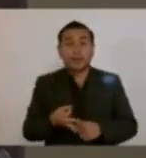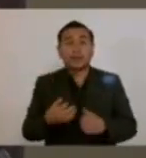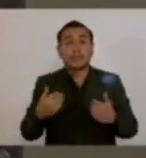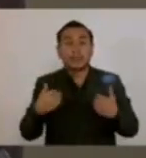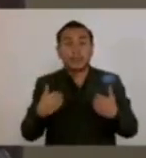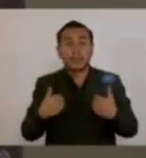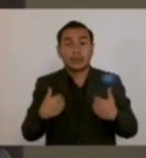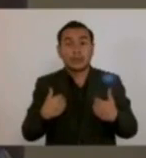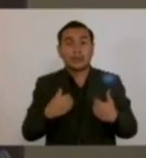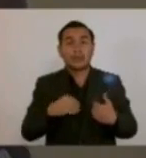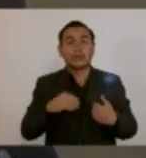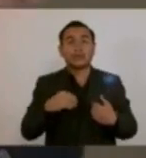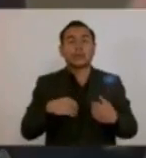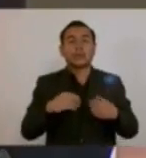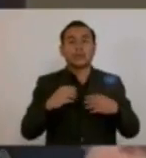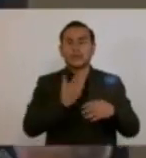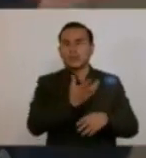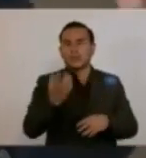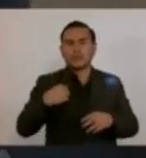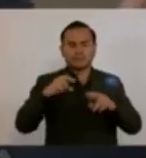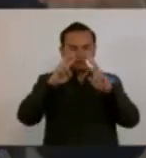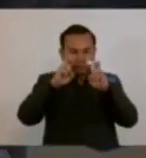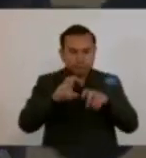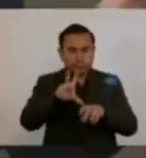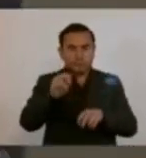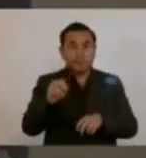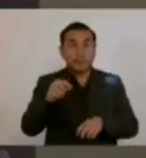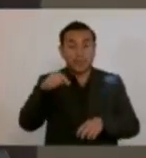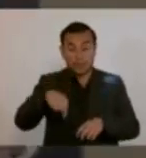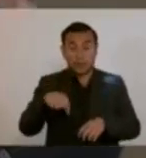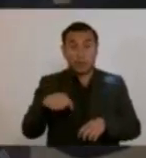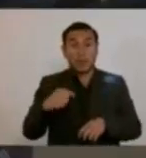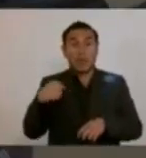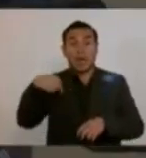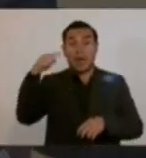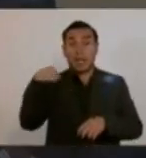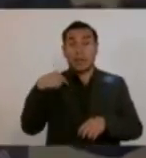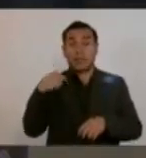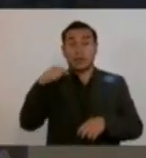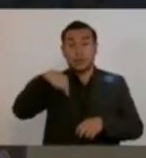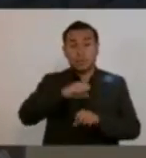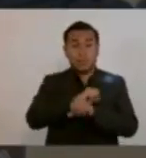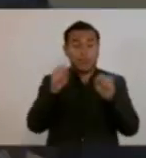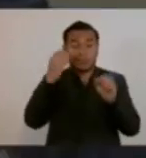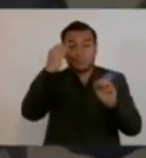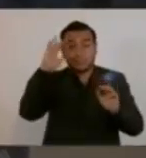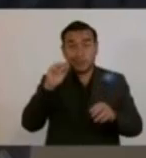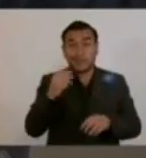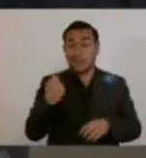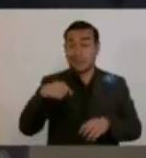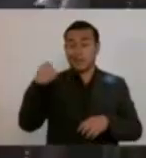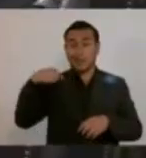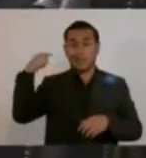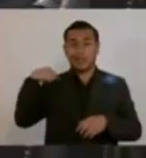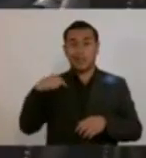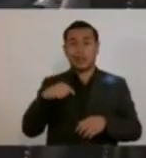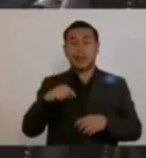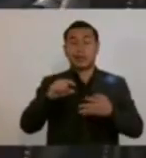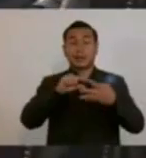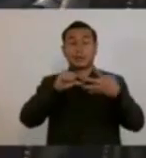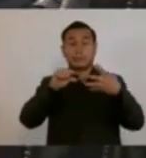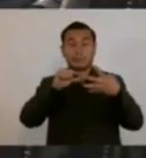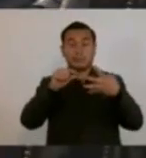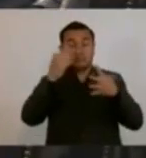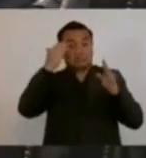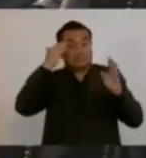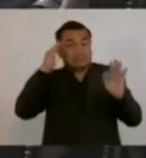cuarentena ahora, pudieran haber ingresado el virus ayer, ahora en la mañana, antier, hace unos días, el fin de semana, la semana pasada,